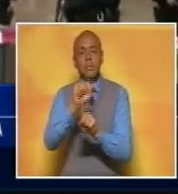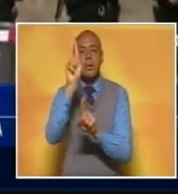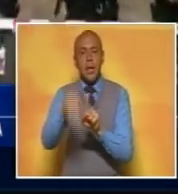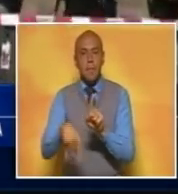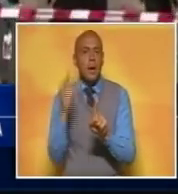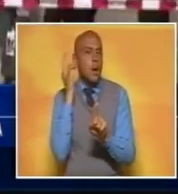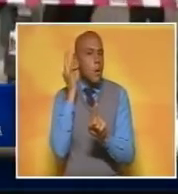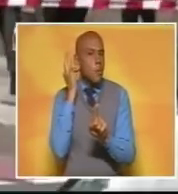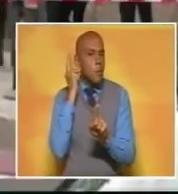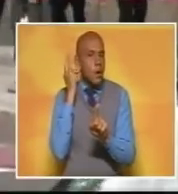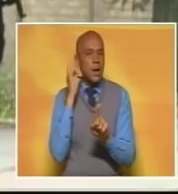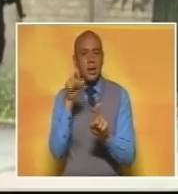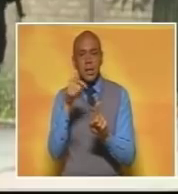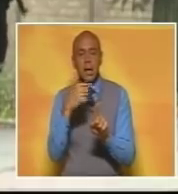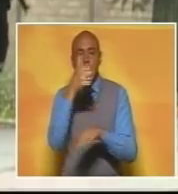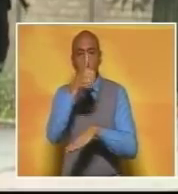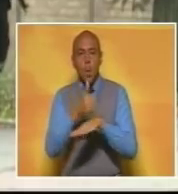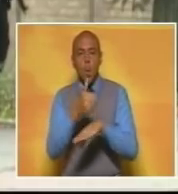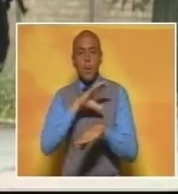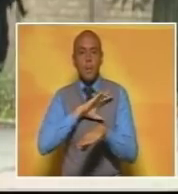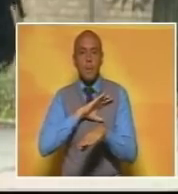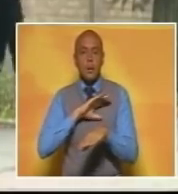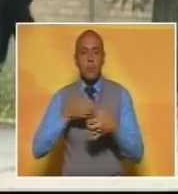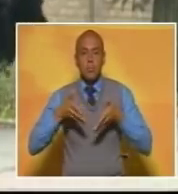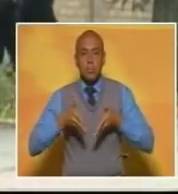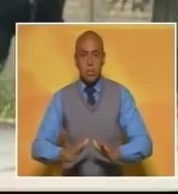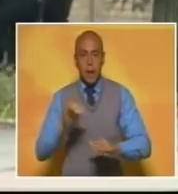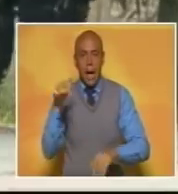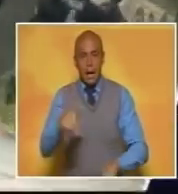de la caída de la tasa de natalidad en Occidente.